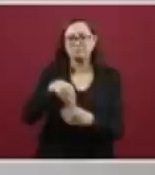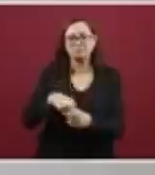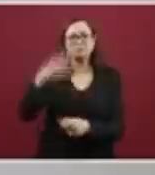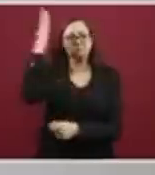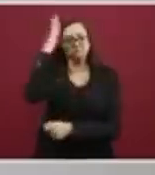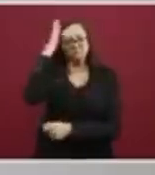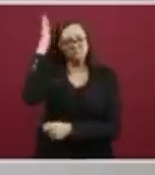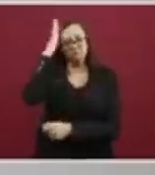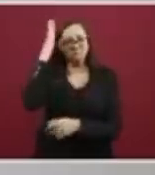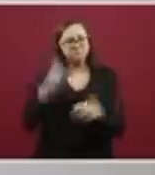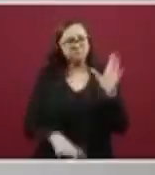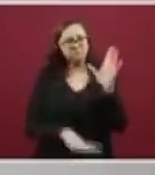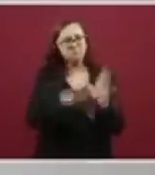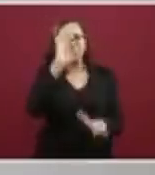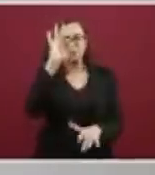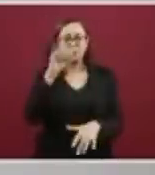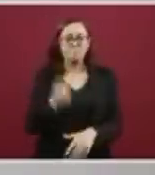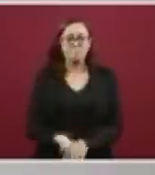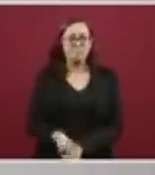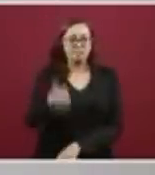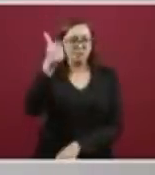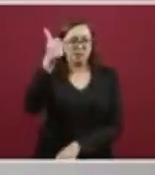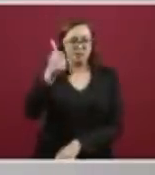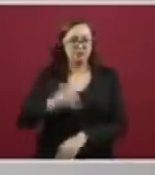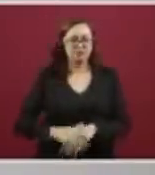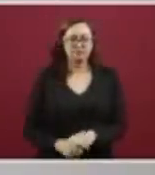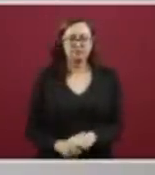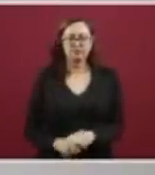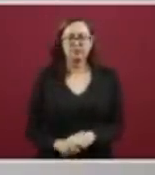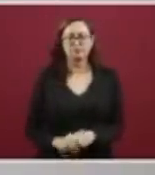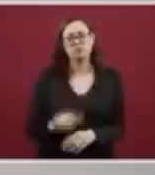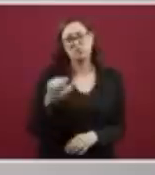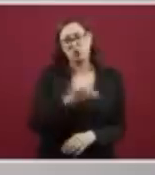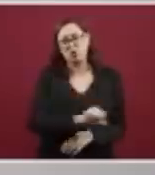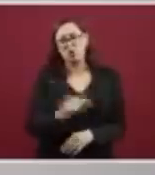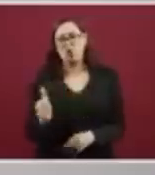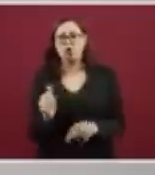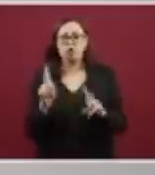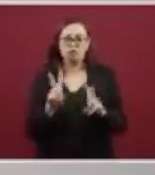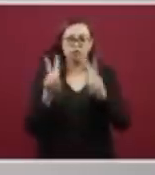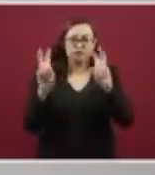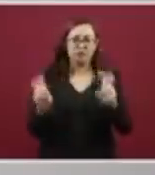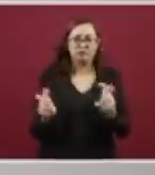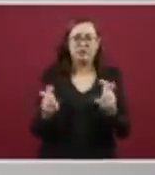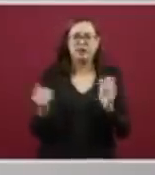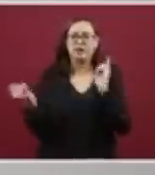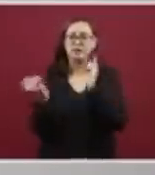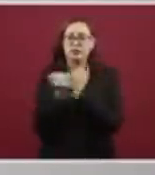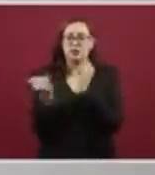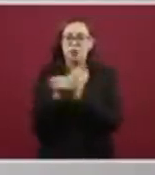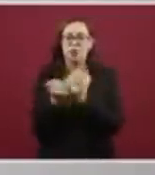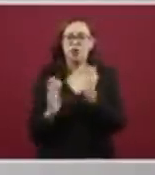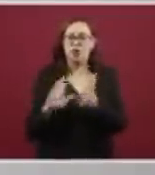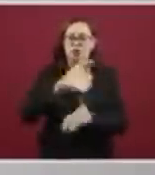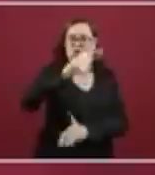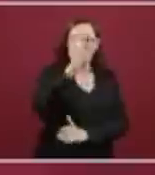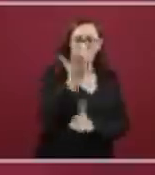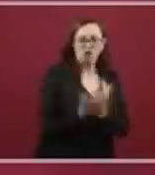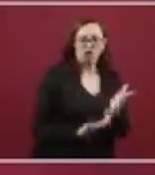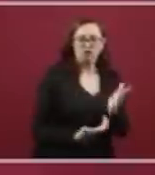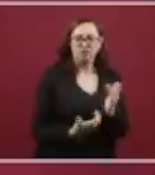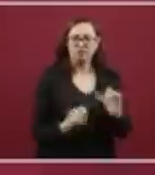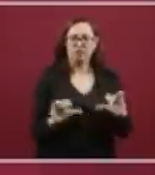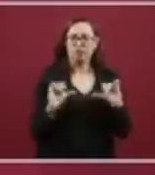dirigentes. Esto por un lado. Por el otro lado, acabar con los contratos de protección.